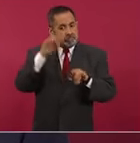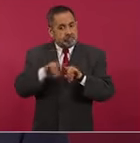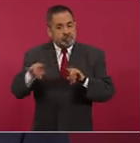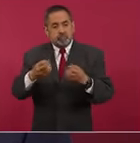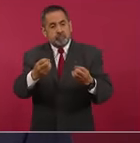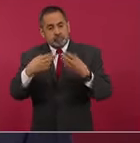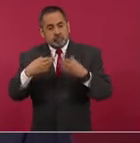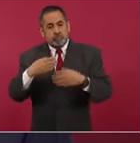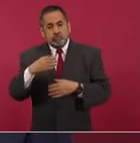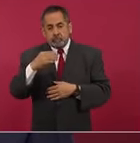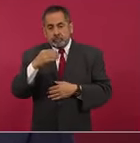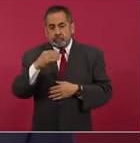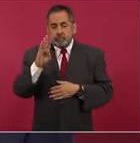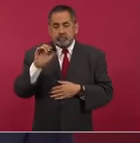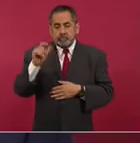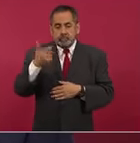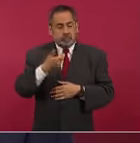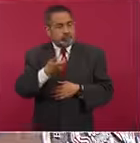alimentación y hospedaje, una beca.